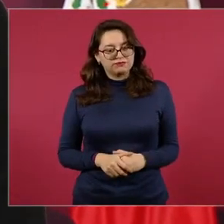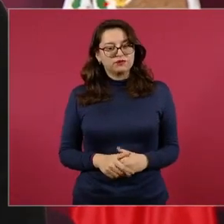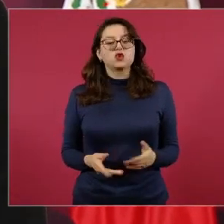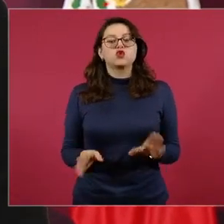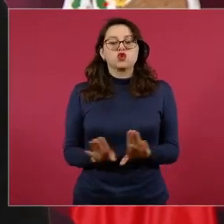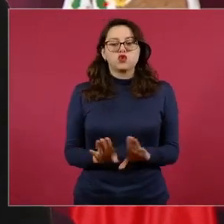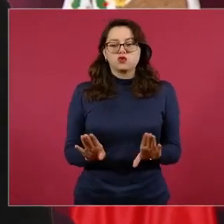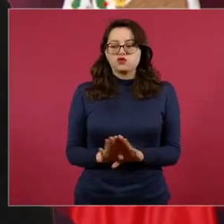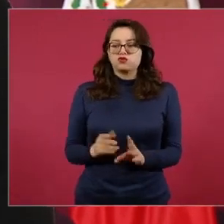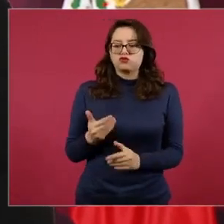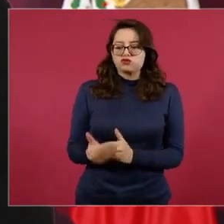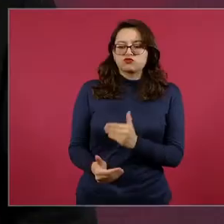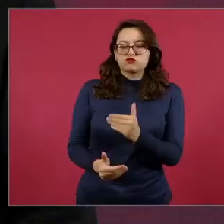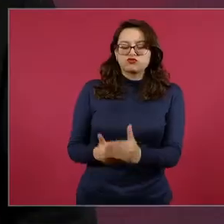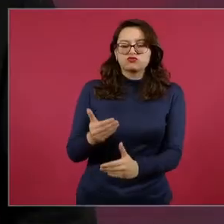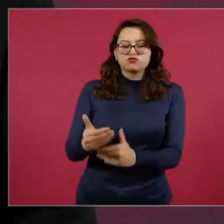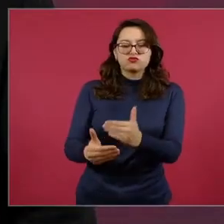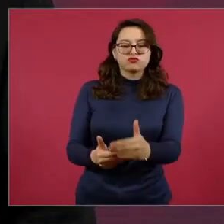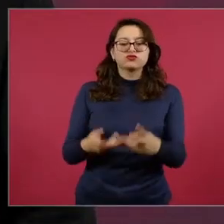cabo.